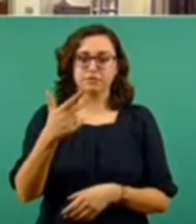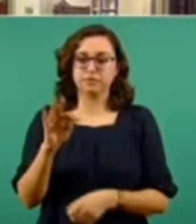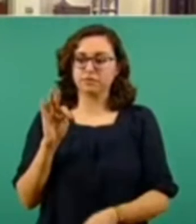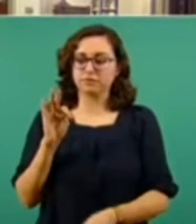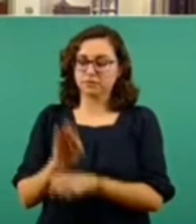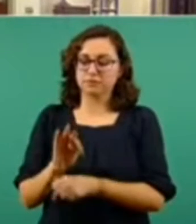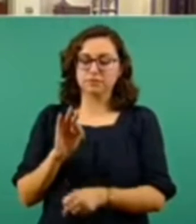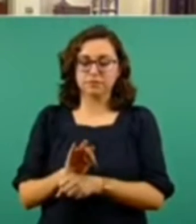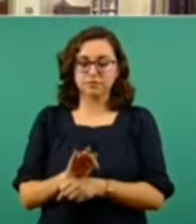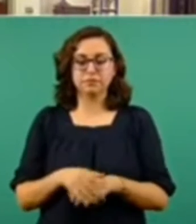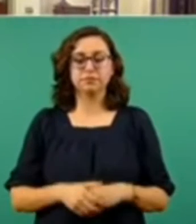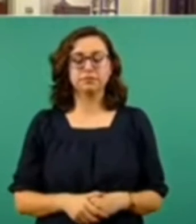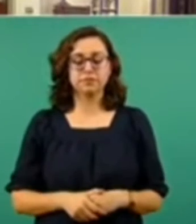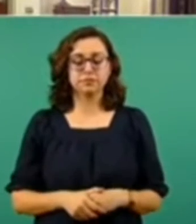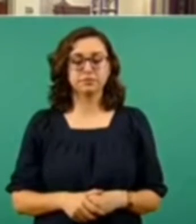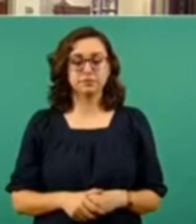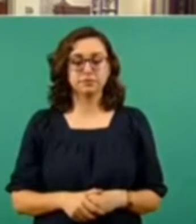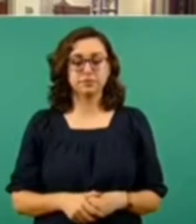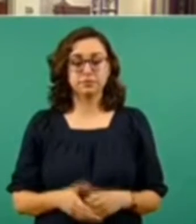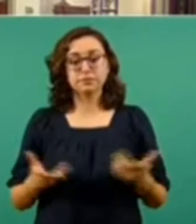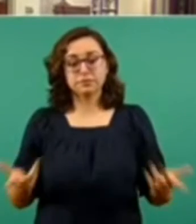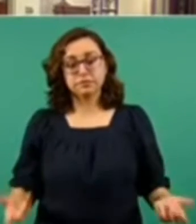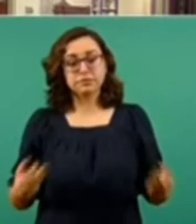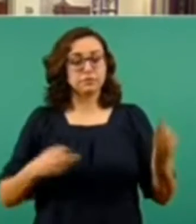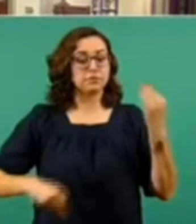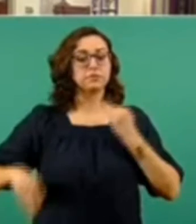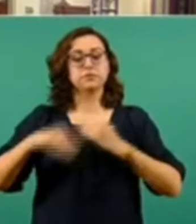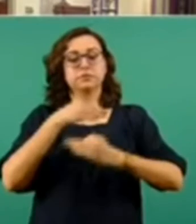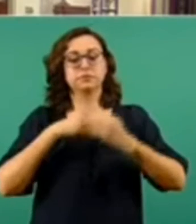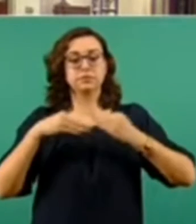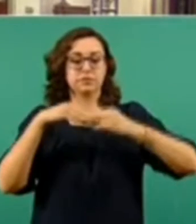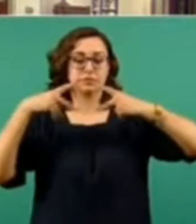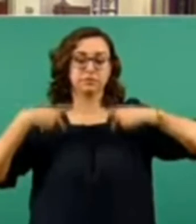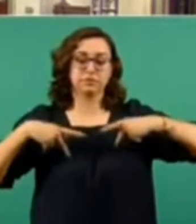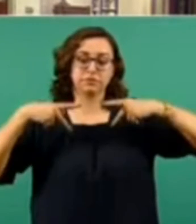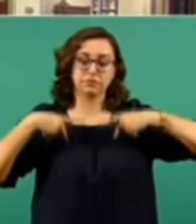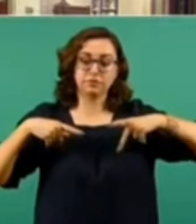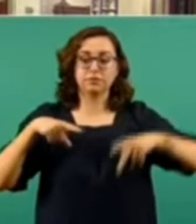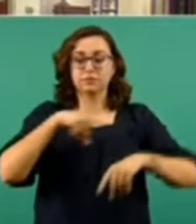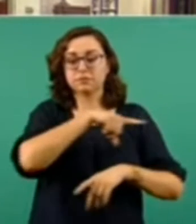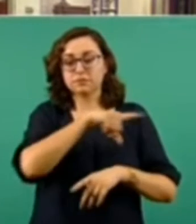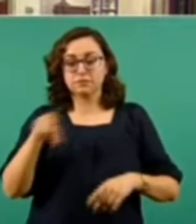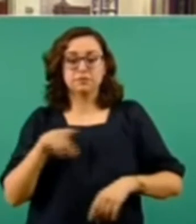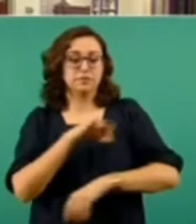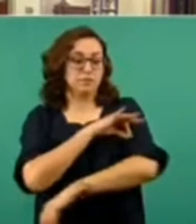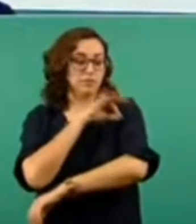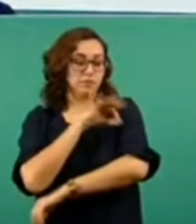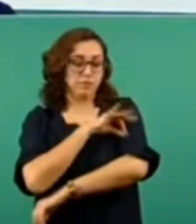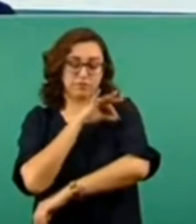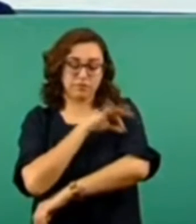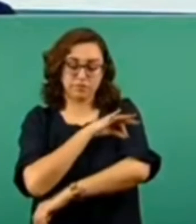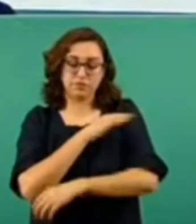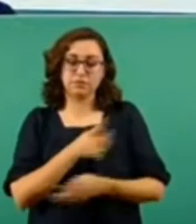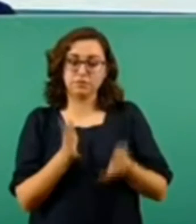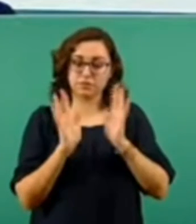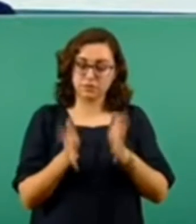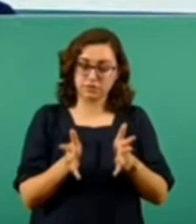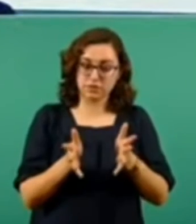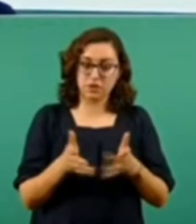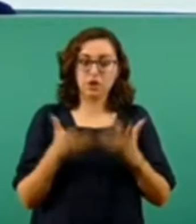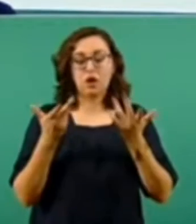protección, y eso es bueno. Y en todo caso, para todas las personas que hasta el momento han recibido su vacuna, inclusive para aquellas que tienen